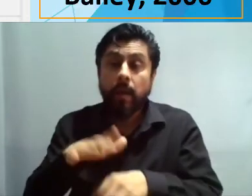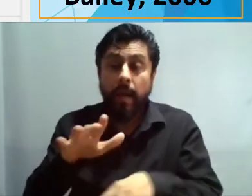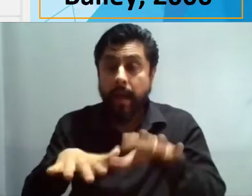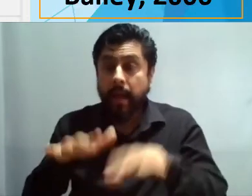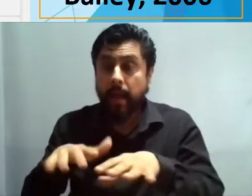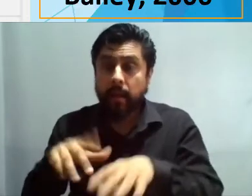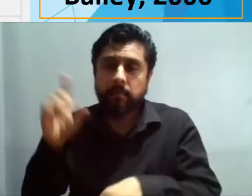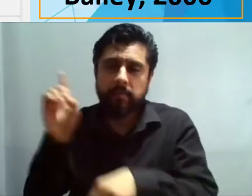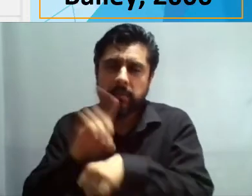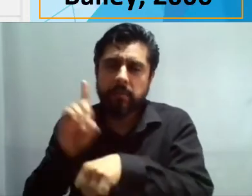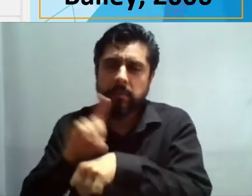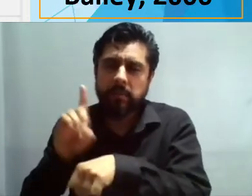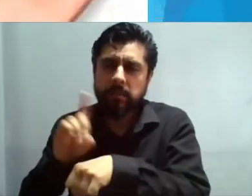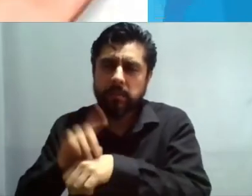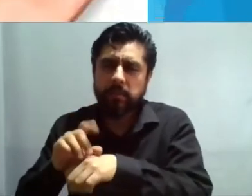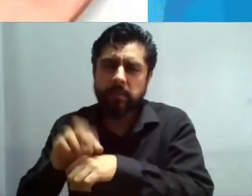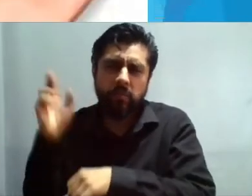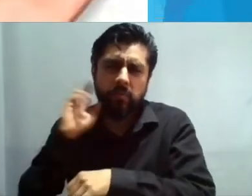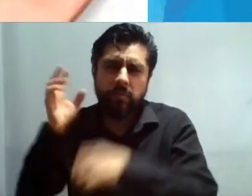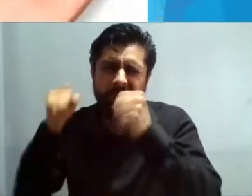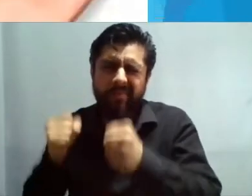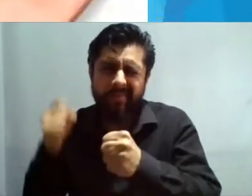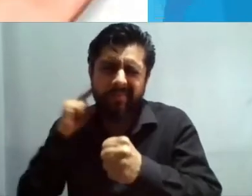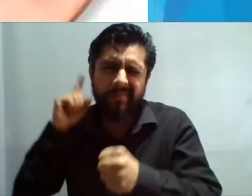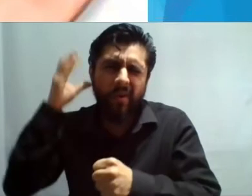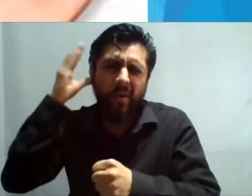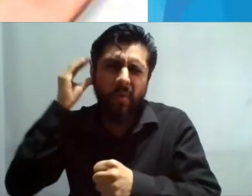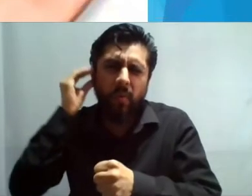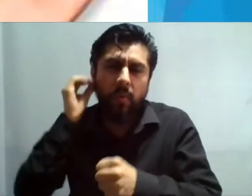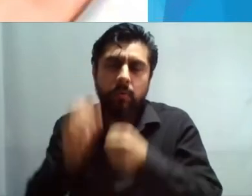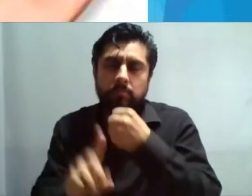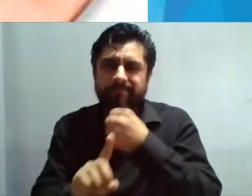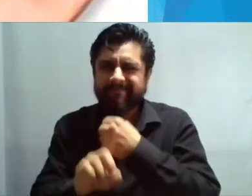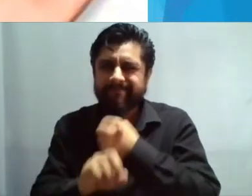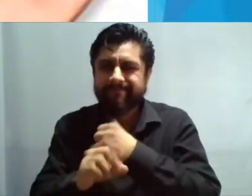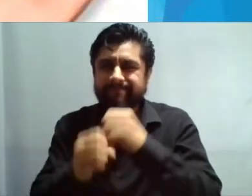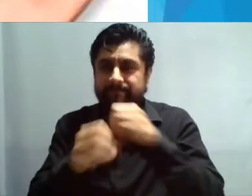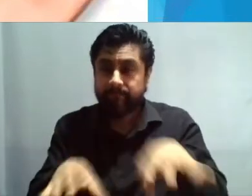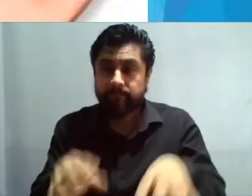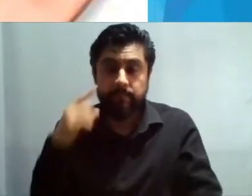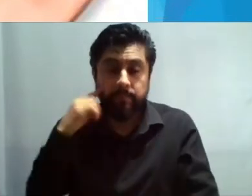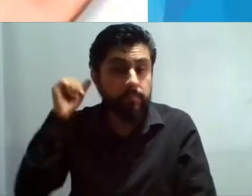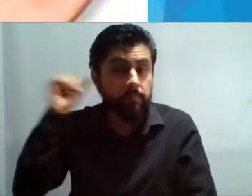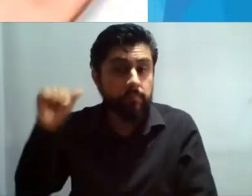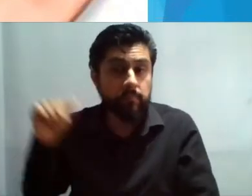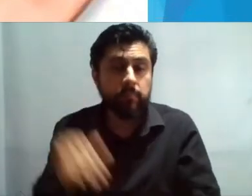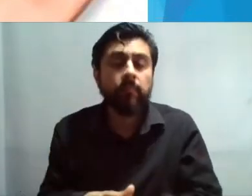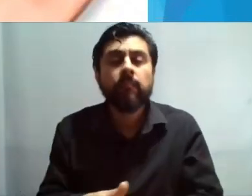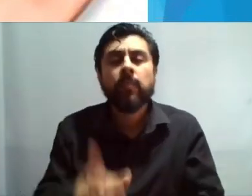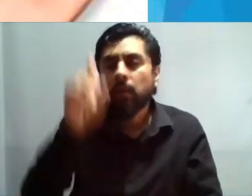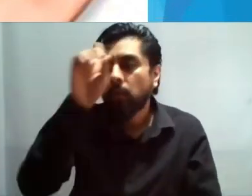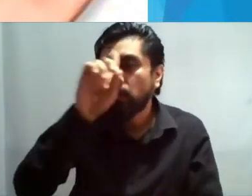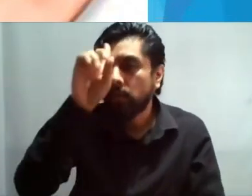por volumen. Damos la siguiente, por favor. Por tanto, ¿qué se sugiere? Hay equipos de